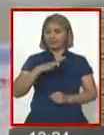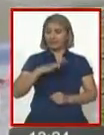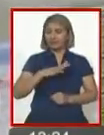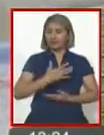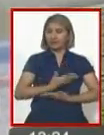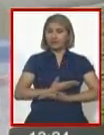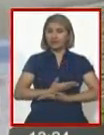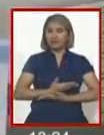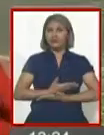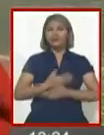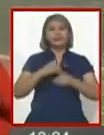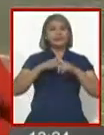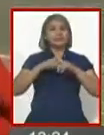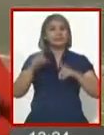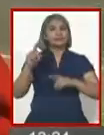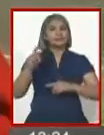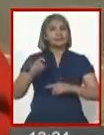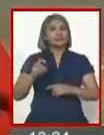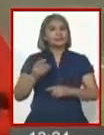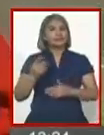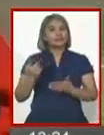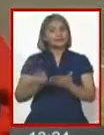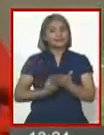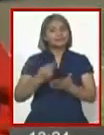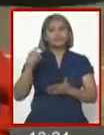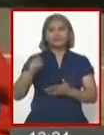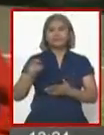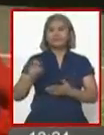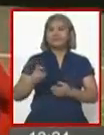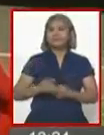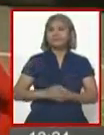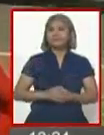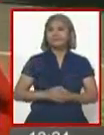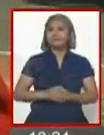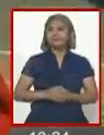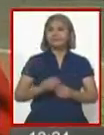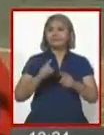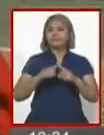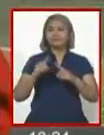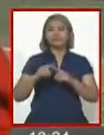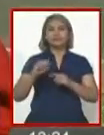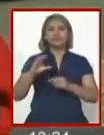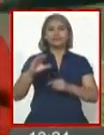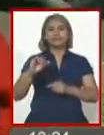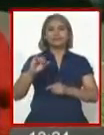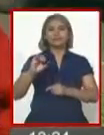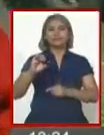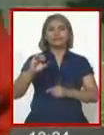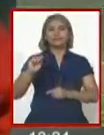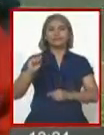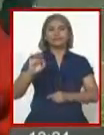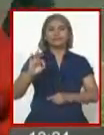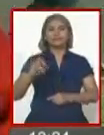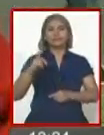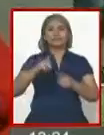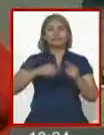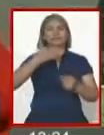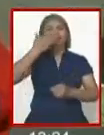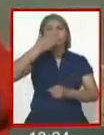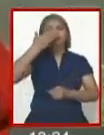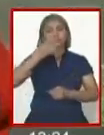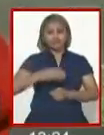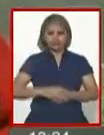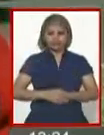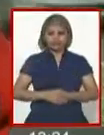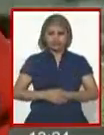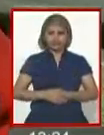bien, pero lo único que hay veces necesitamos cafeína lo más, porque él hay veces anoche no podía respirar ya,